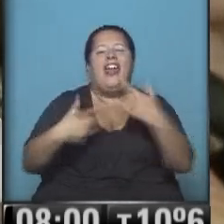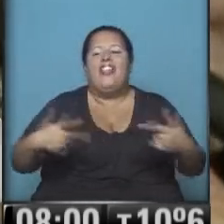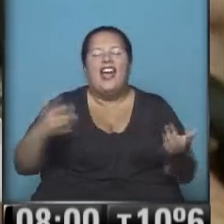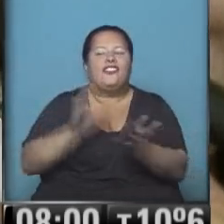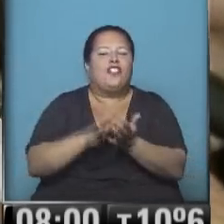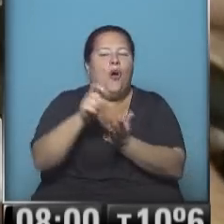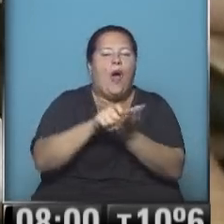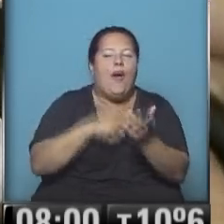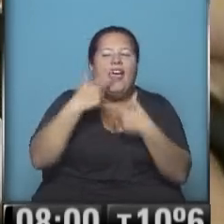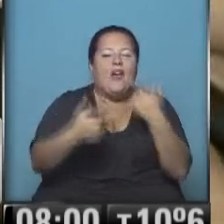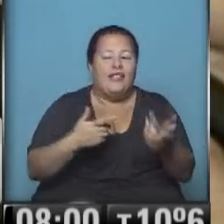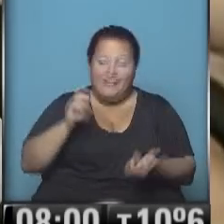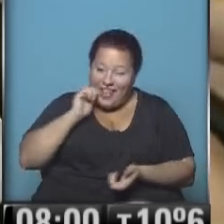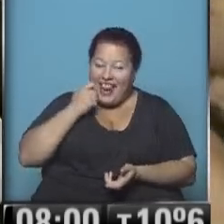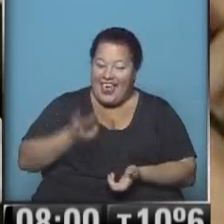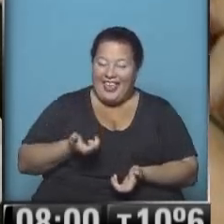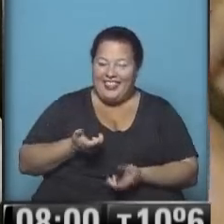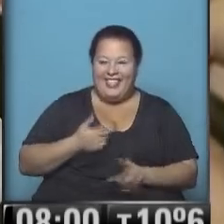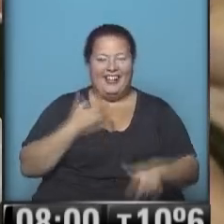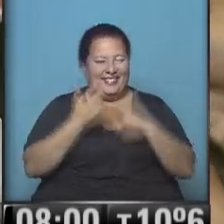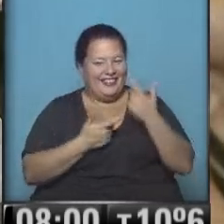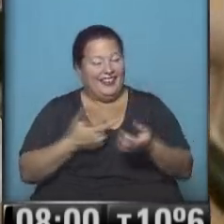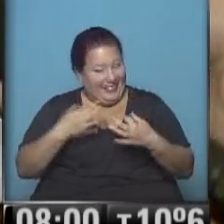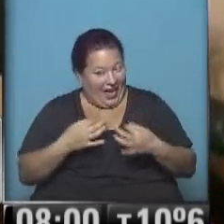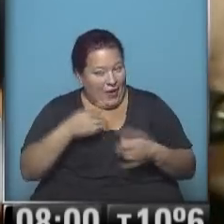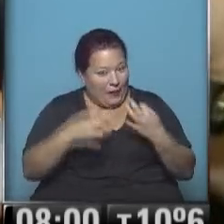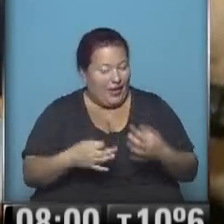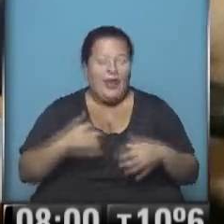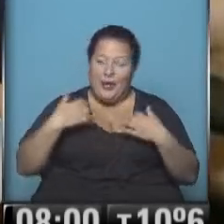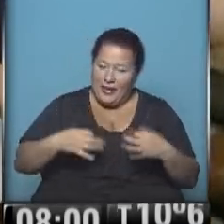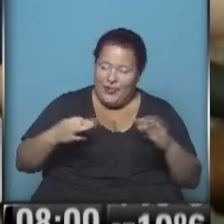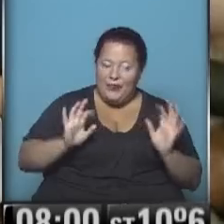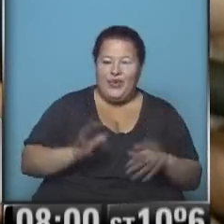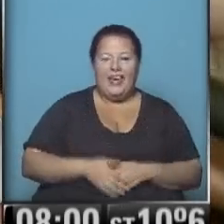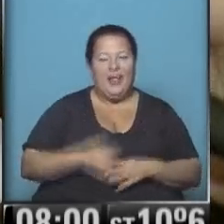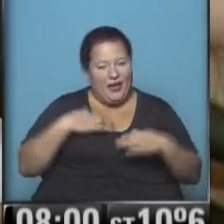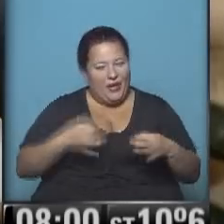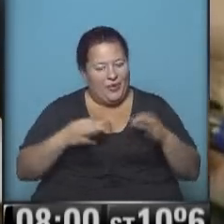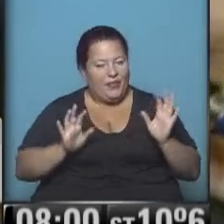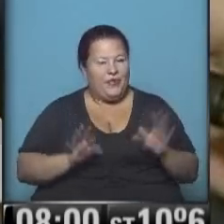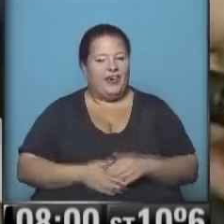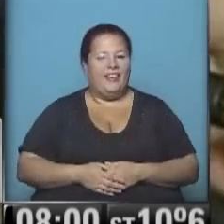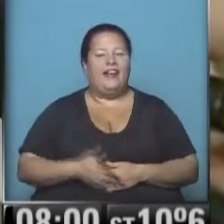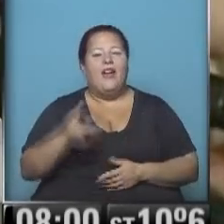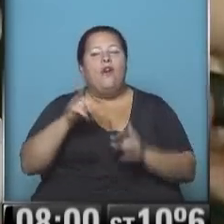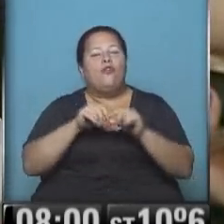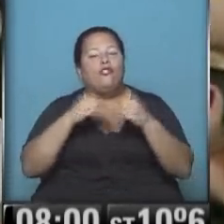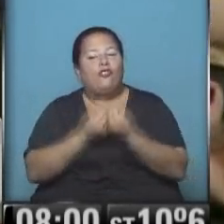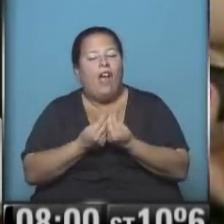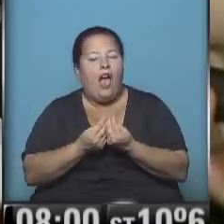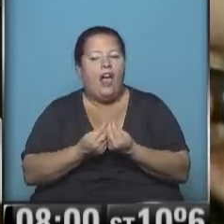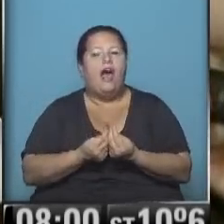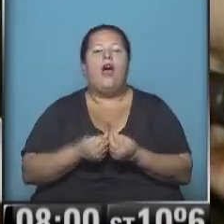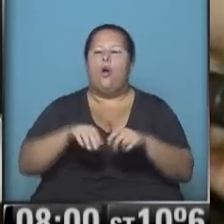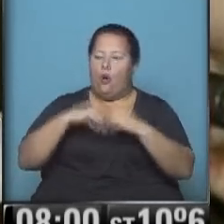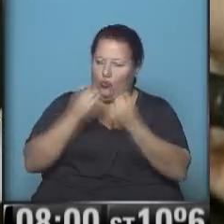acerca de las encuestas? Que son lindas. Viene bien, viene bien. Pero que vengo bien, vengo bien. Vengo bien. ¿Tiene algún número?